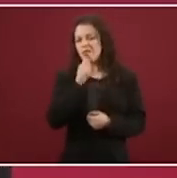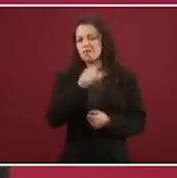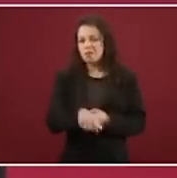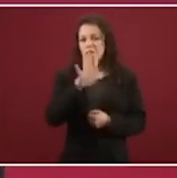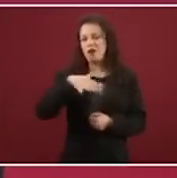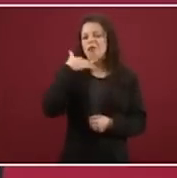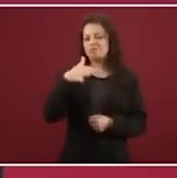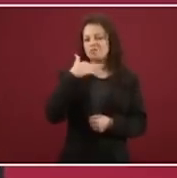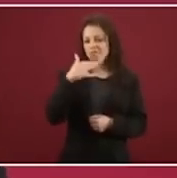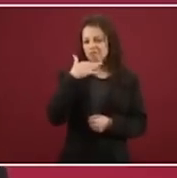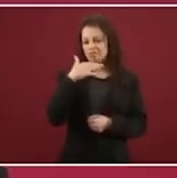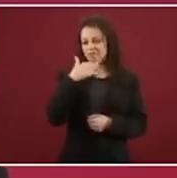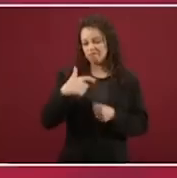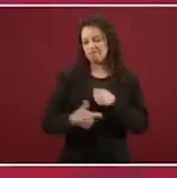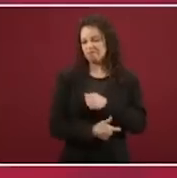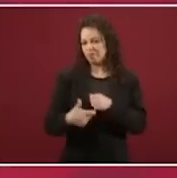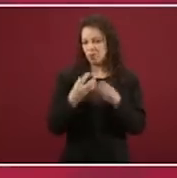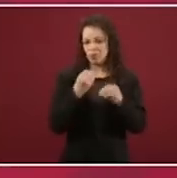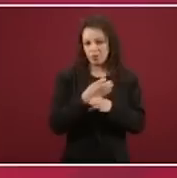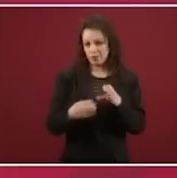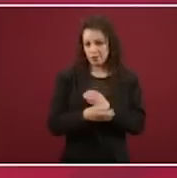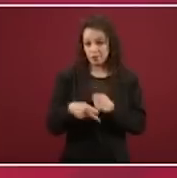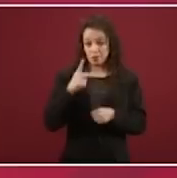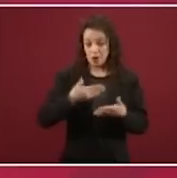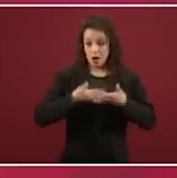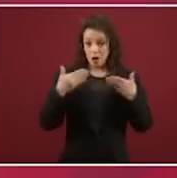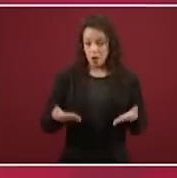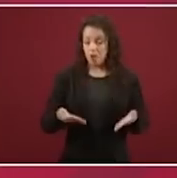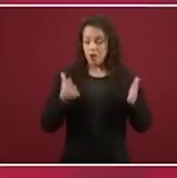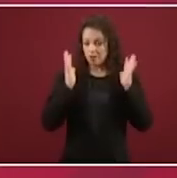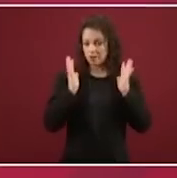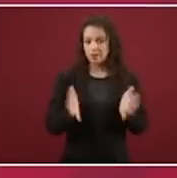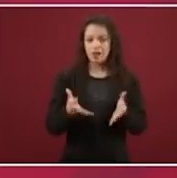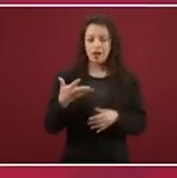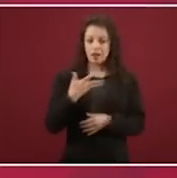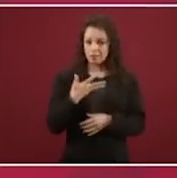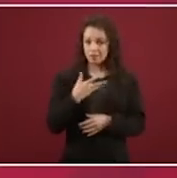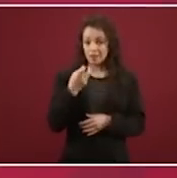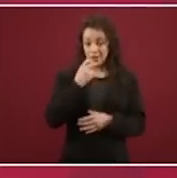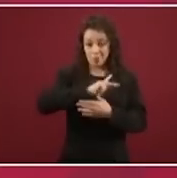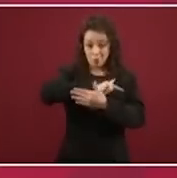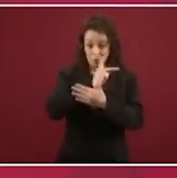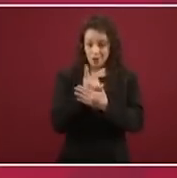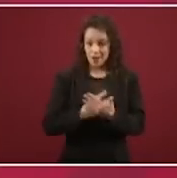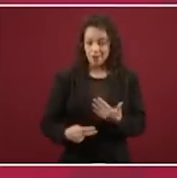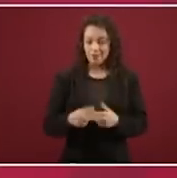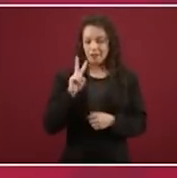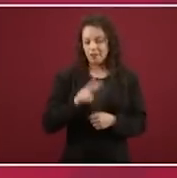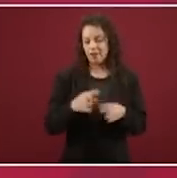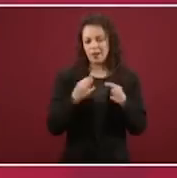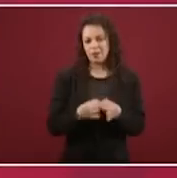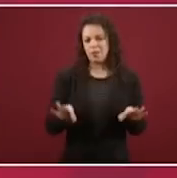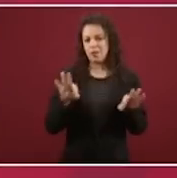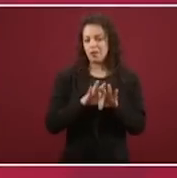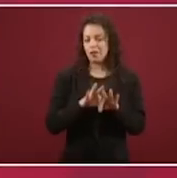muchas otras fuentes de corrupción. Pero en este caso ya hay este programa que es muy